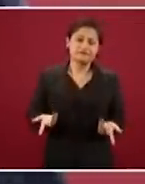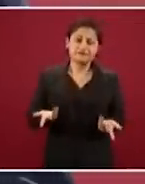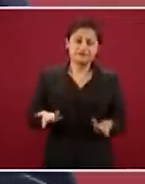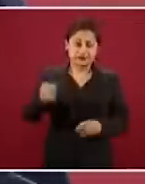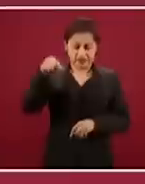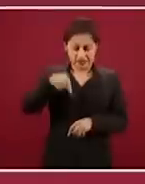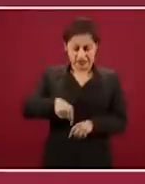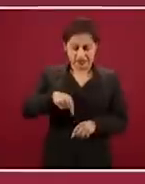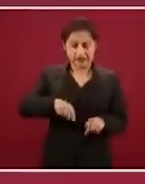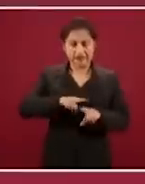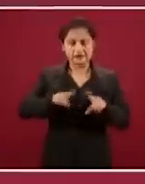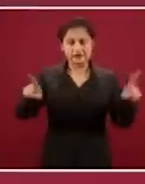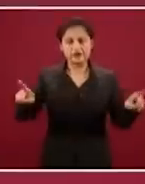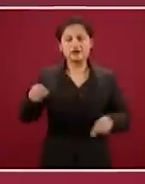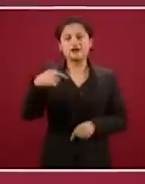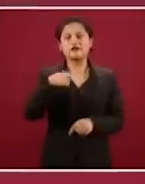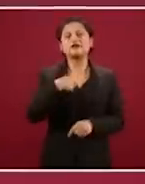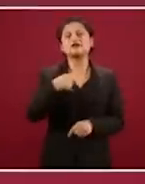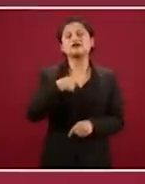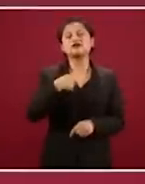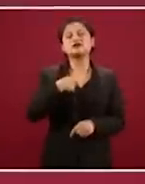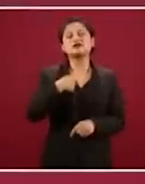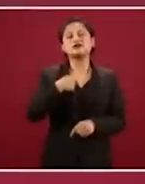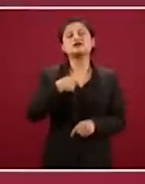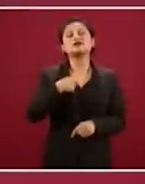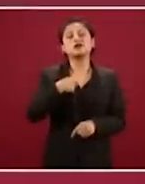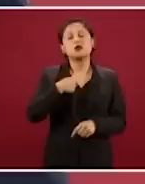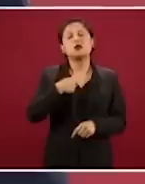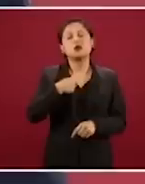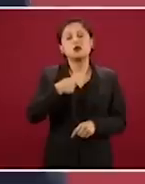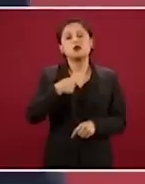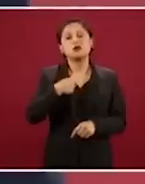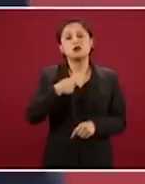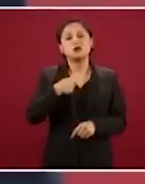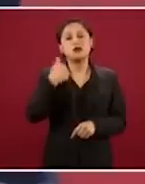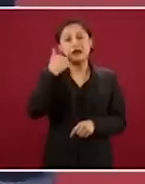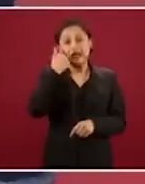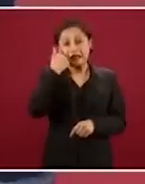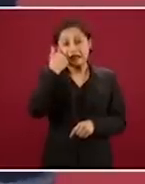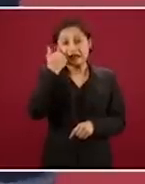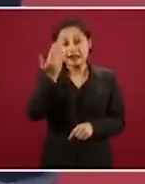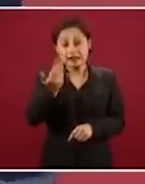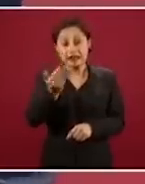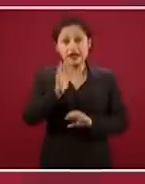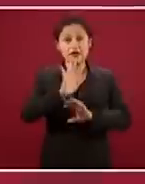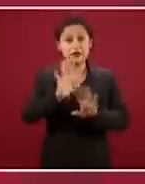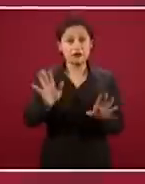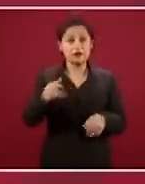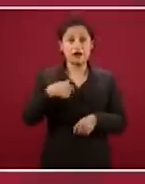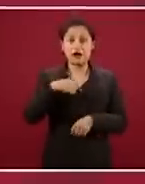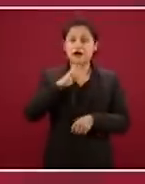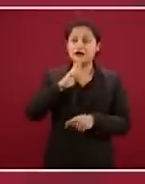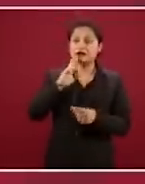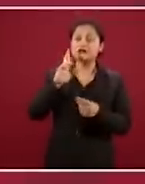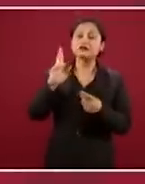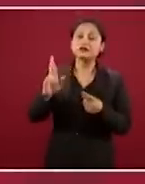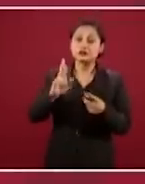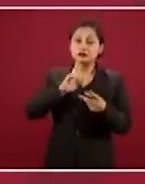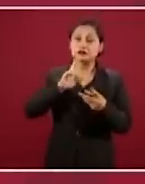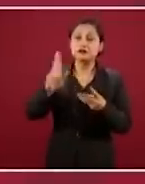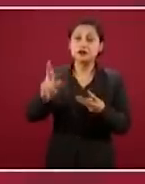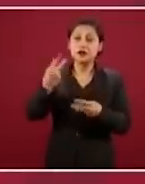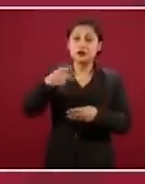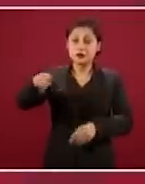Yo trato amablemente de tener paciencia y contestarles cosas que